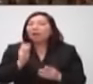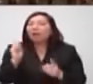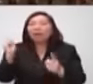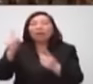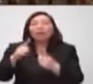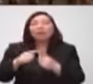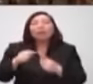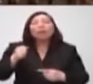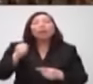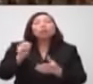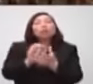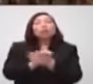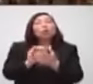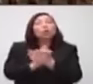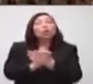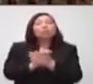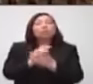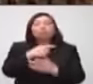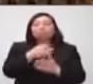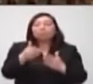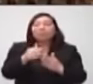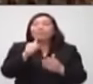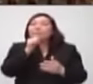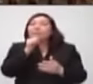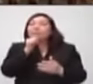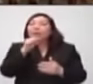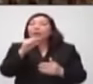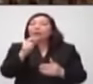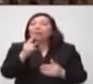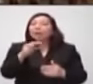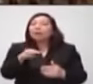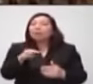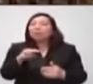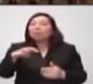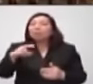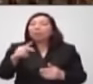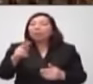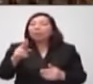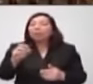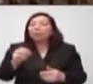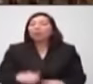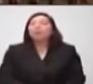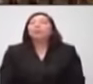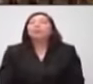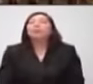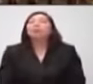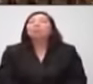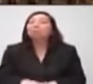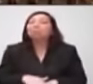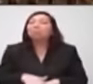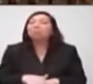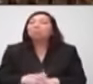la Panamericana, esta es una iniciativa privada con Graña y Montero, acá está, perdón, donde está también en trámite vía